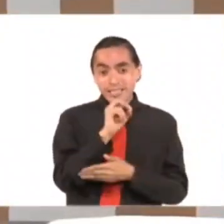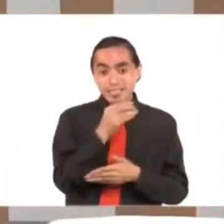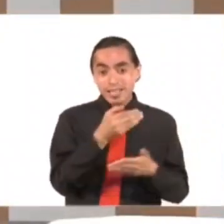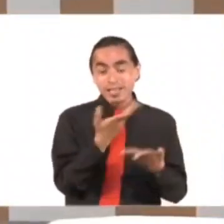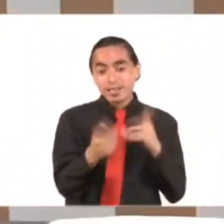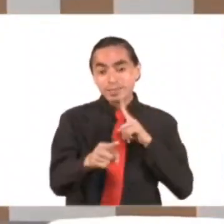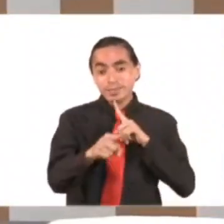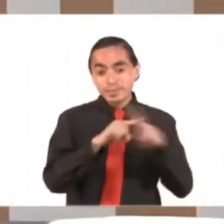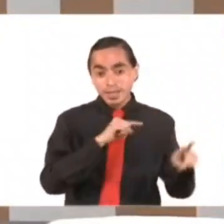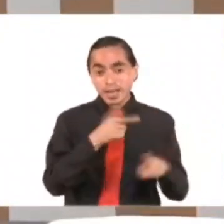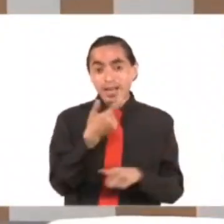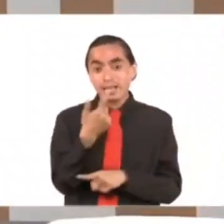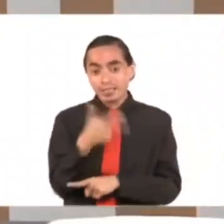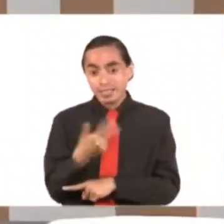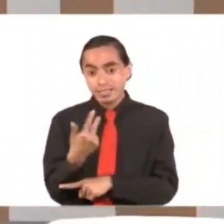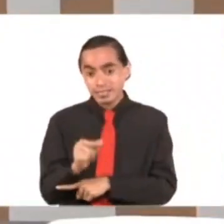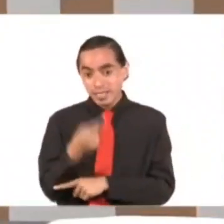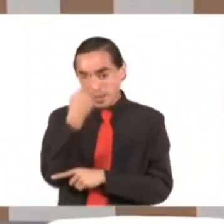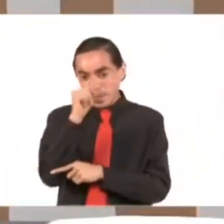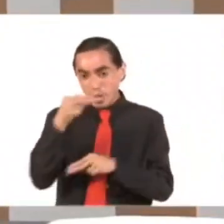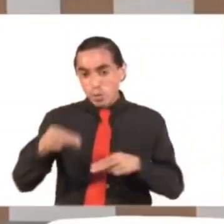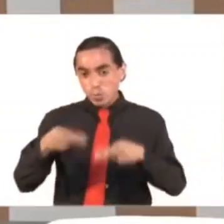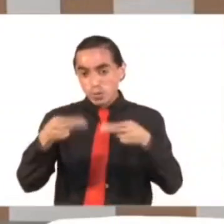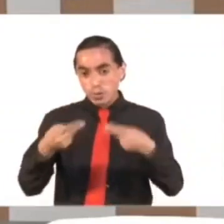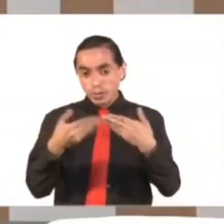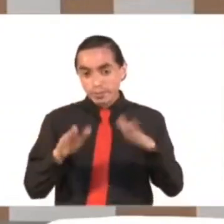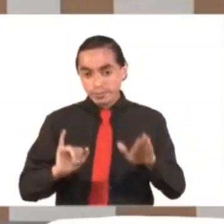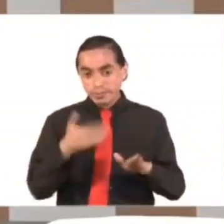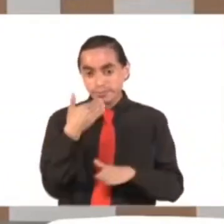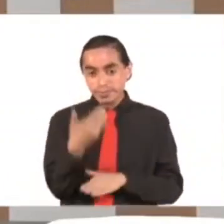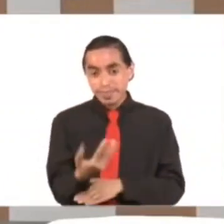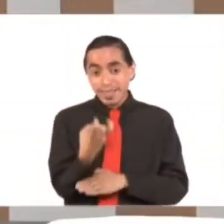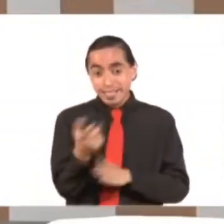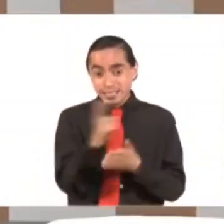para abrir un establecimiento mercantil en la Ciudad de México. Estas